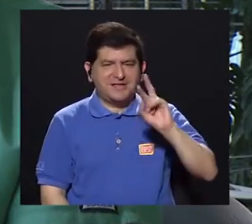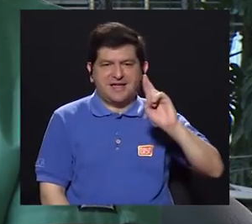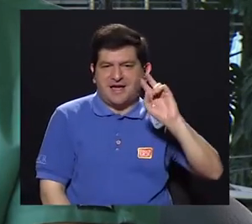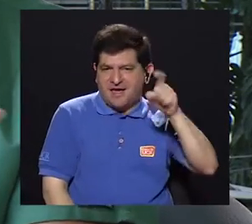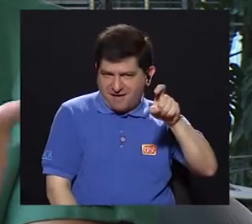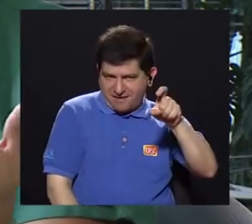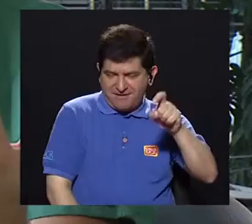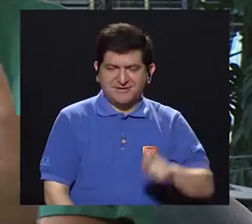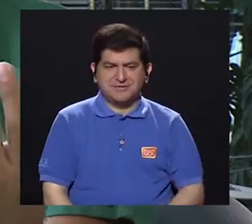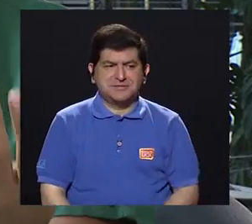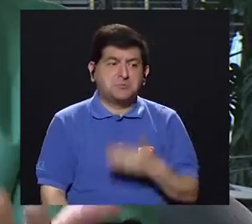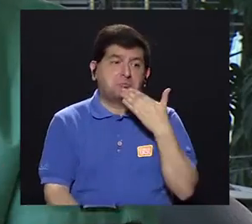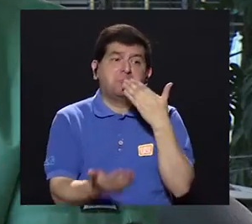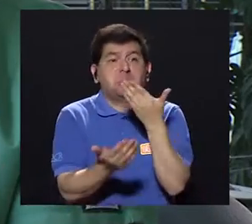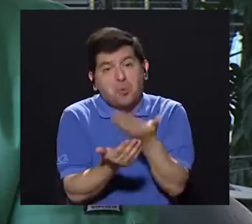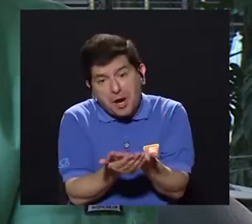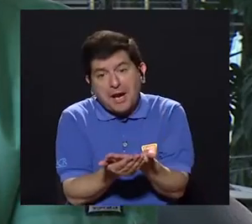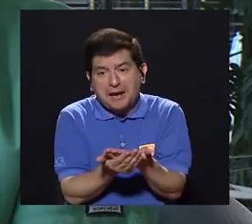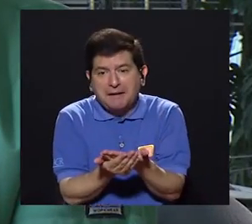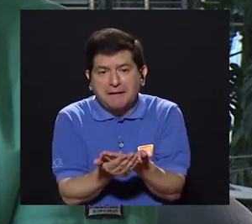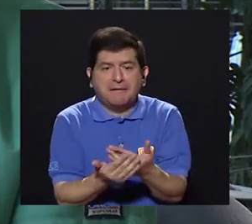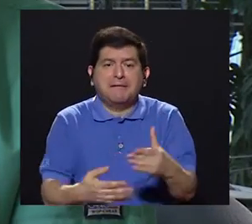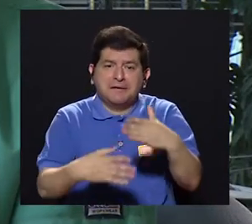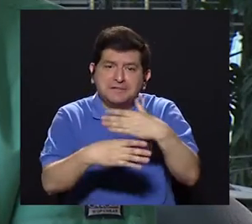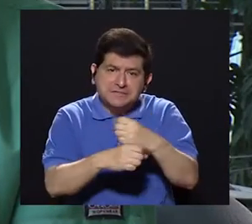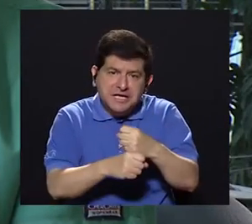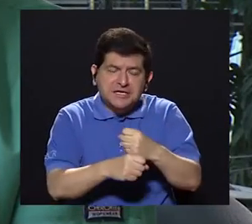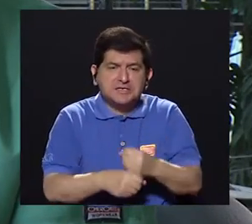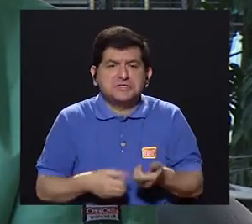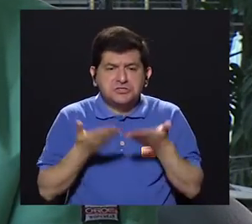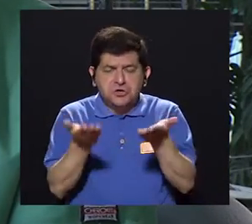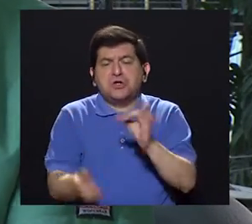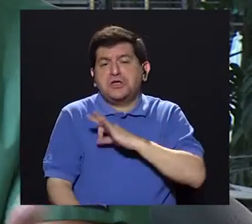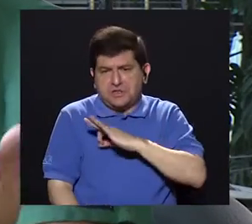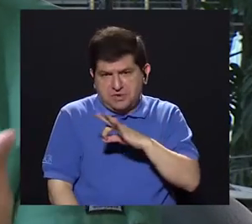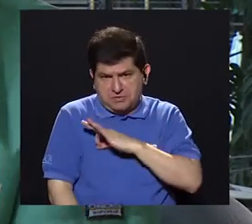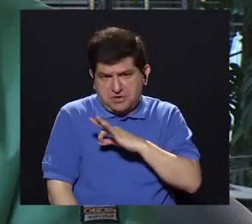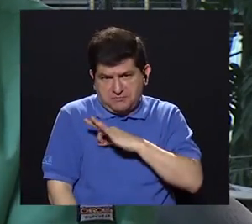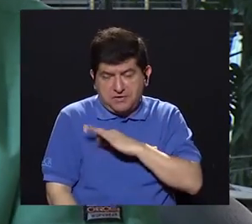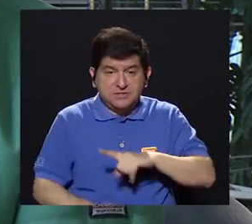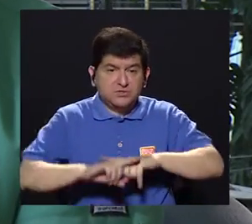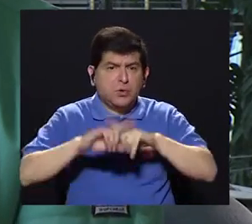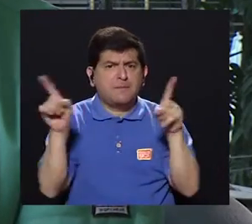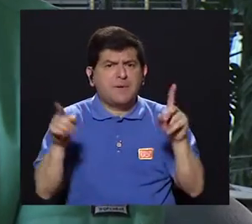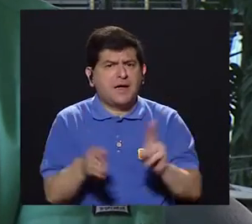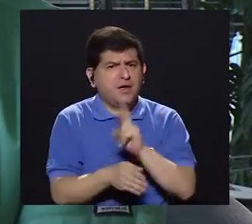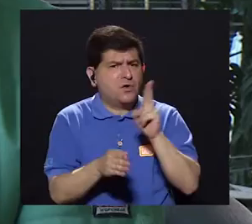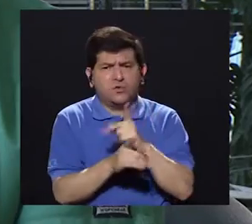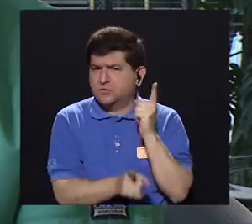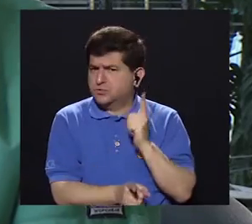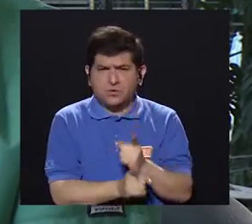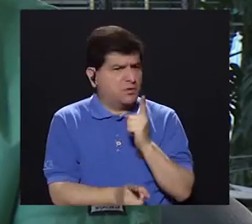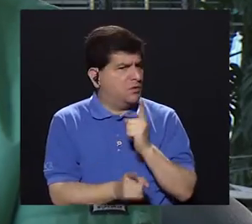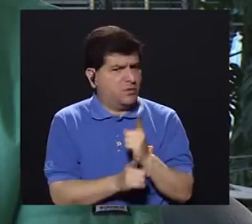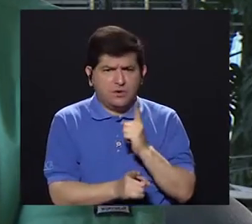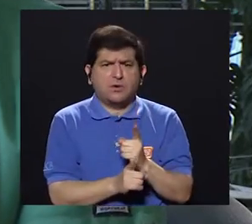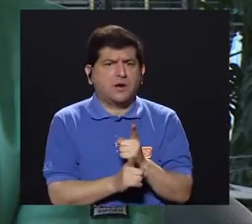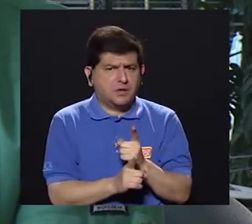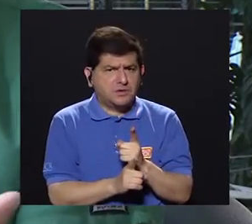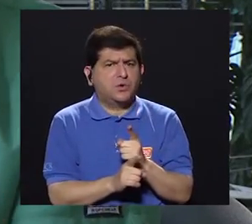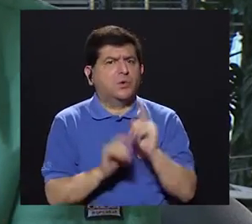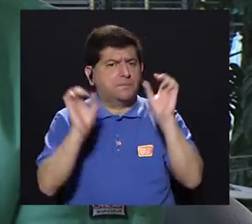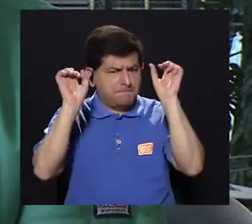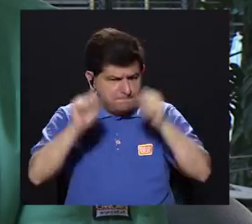radiación pues es buena en el sentido que se hizo y nos está dando un beneficio, ¿verdad? Sin embargo, su uso indebido pues